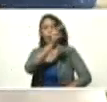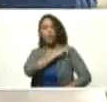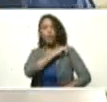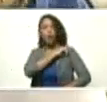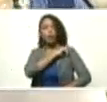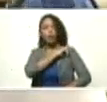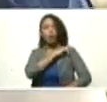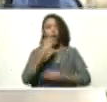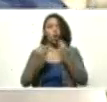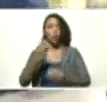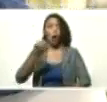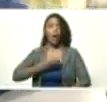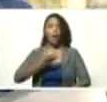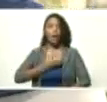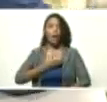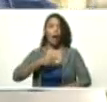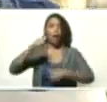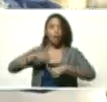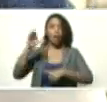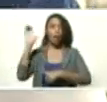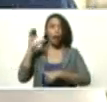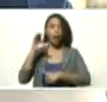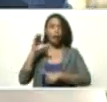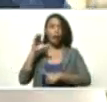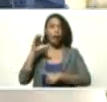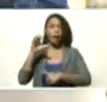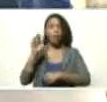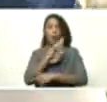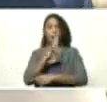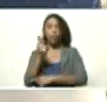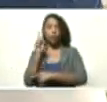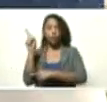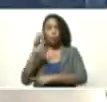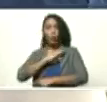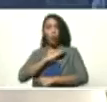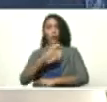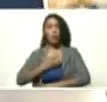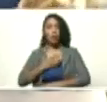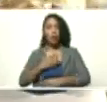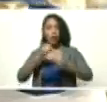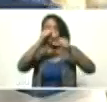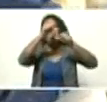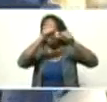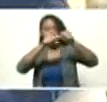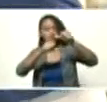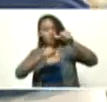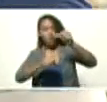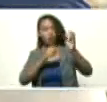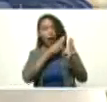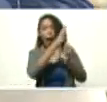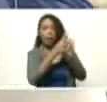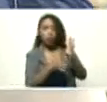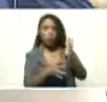gran alcaldesa de Caracas, la capital de la República, en su alcaldía, revise la estructura cultural